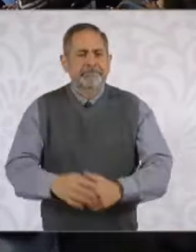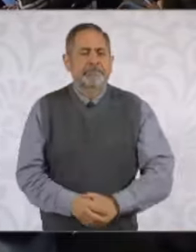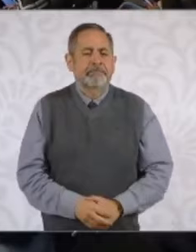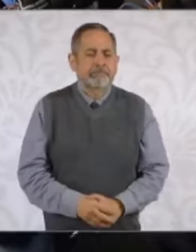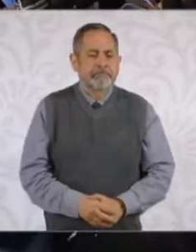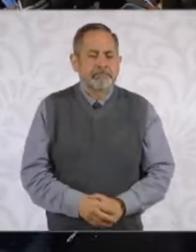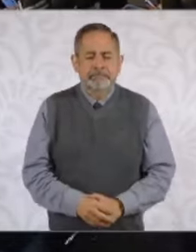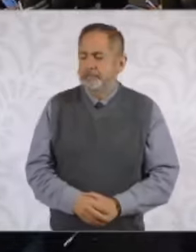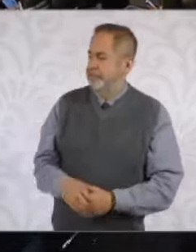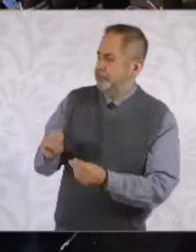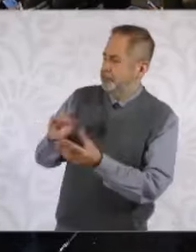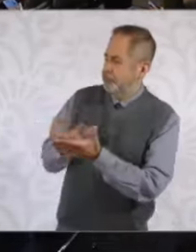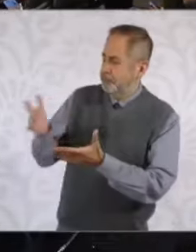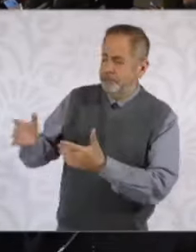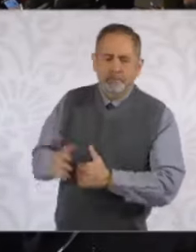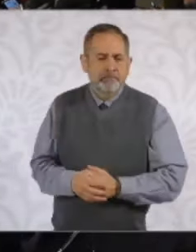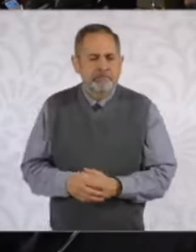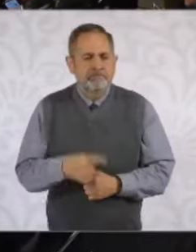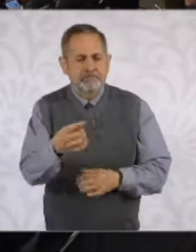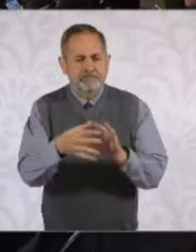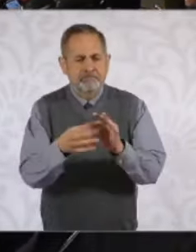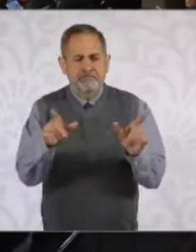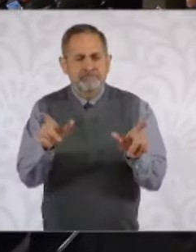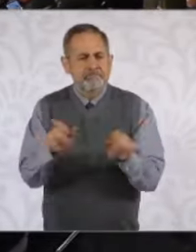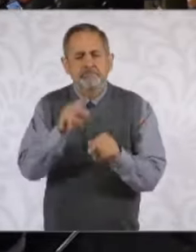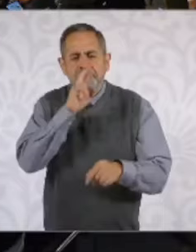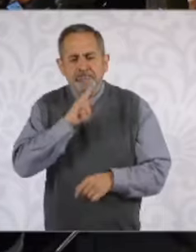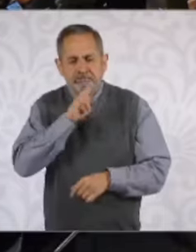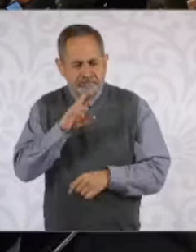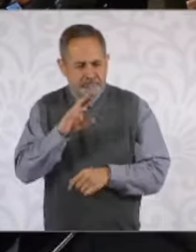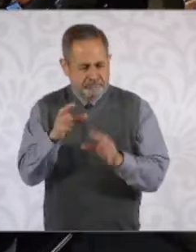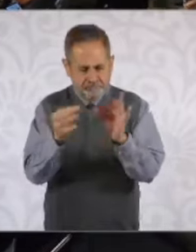Muchas gracias. Bueno, muy rápido.